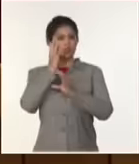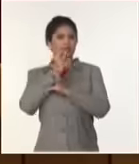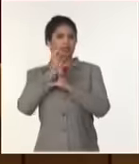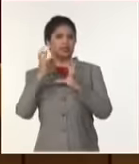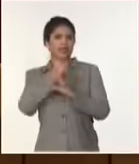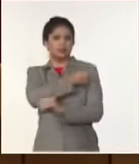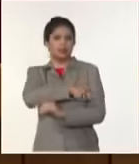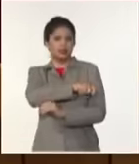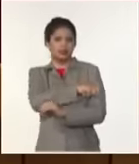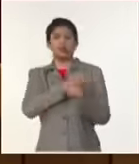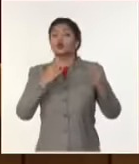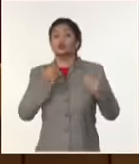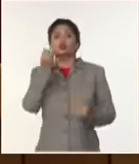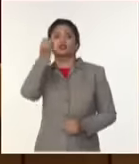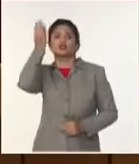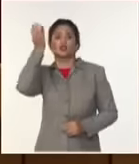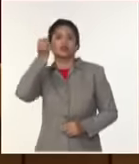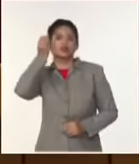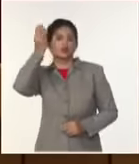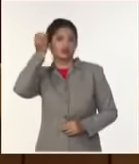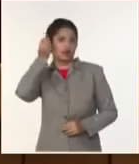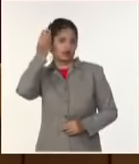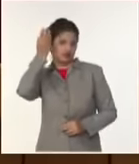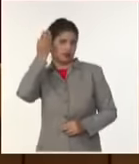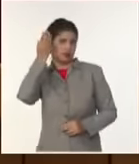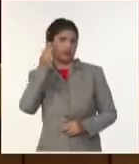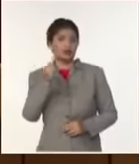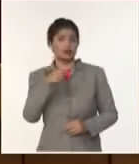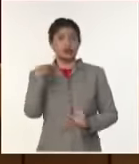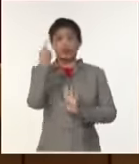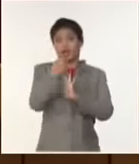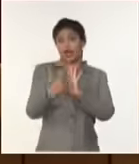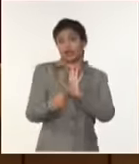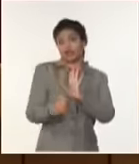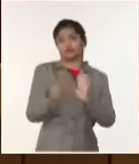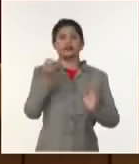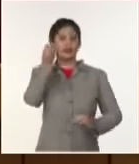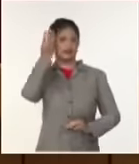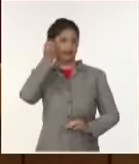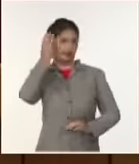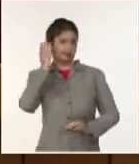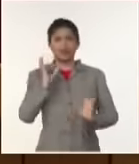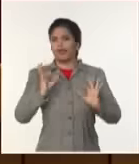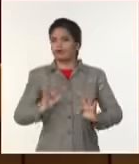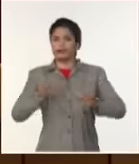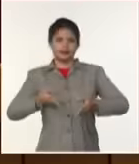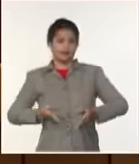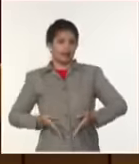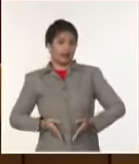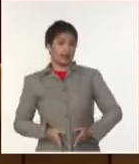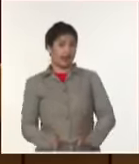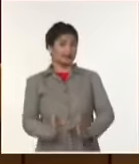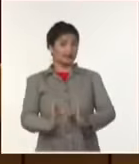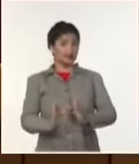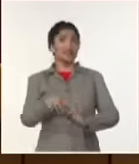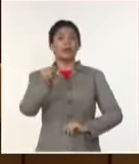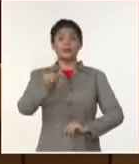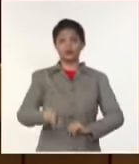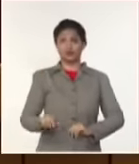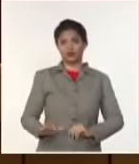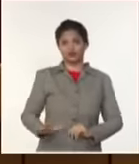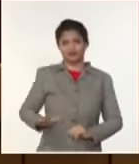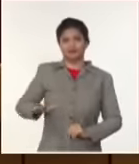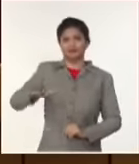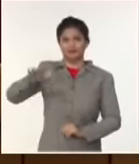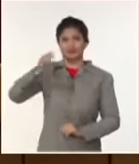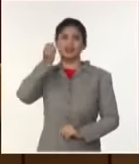capacidad innovadora del cubano, esa cualidad innata que afloró desde los duros tiempos mambises y que desde entonces ha